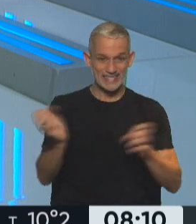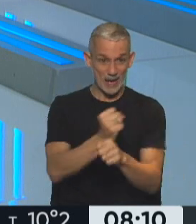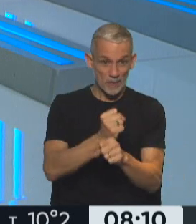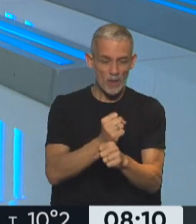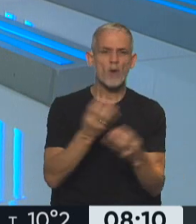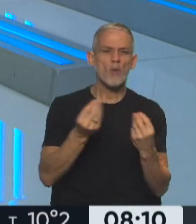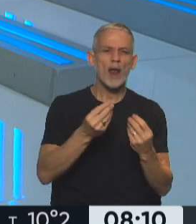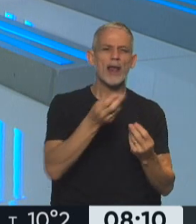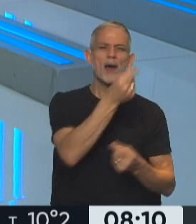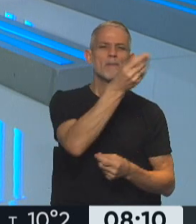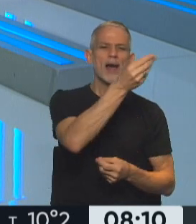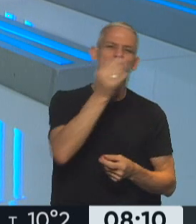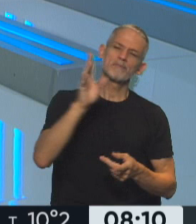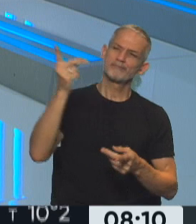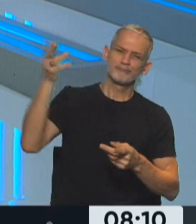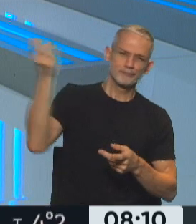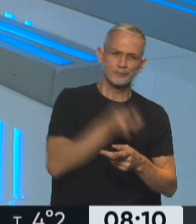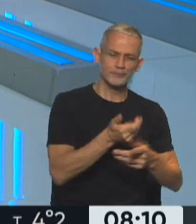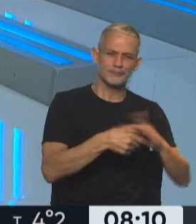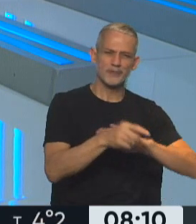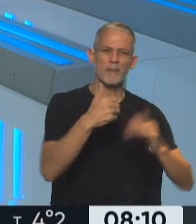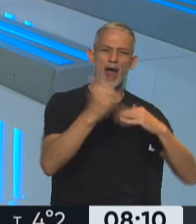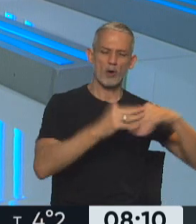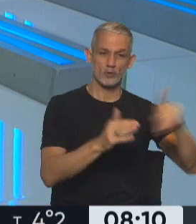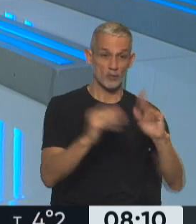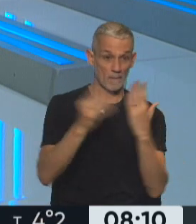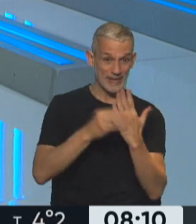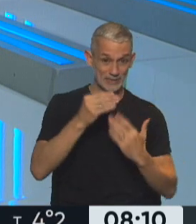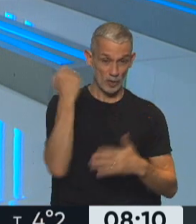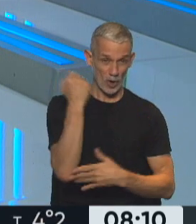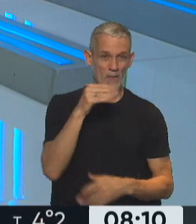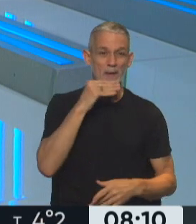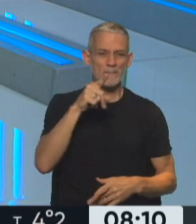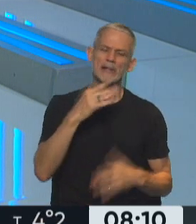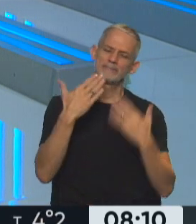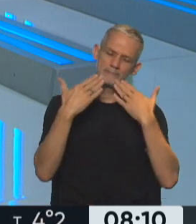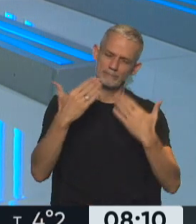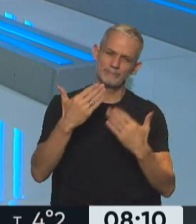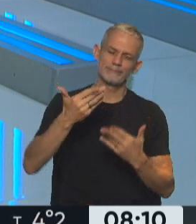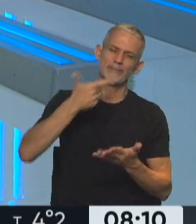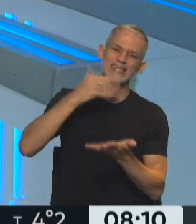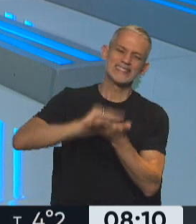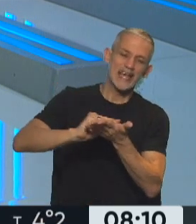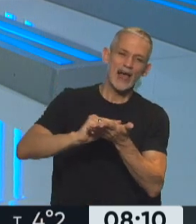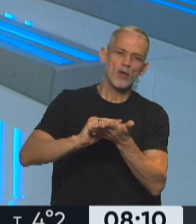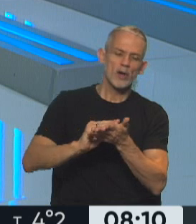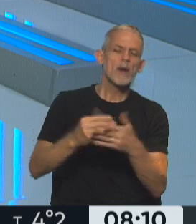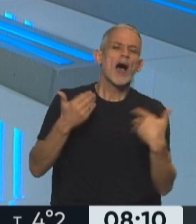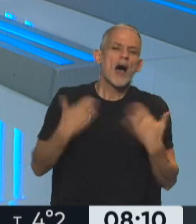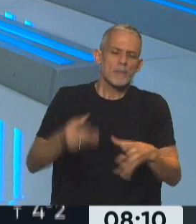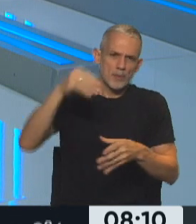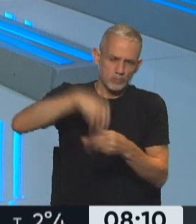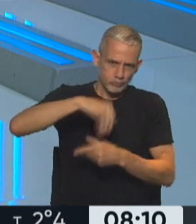del blanqueo de capitales para la construcción y fue el ministro de Economía, Sergio Massa, el que agradeció a los legisladores por haber acompañado